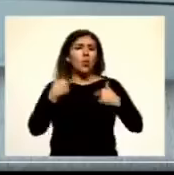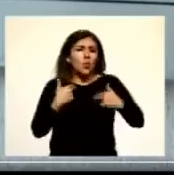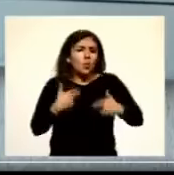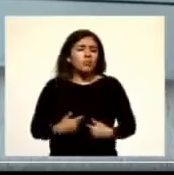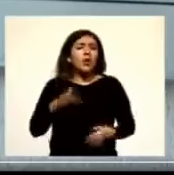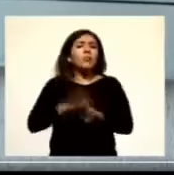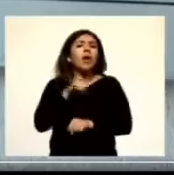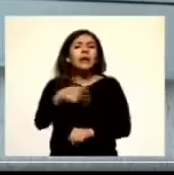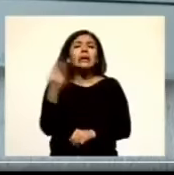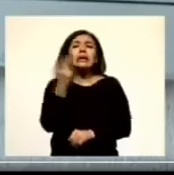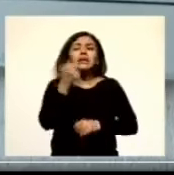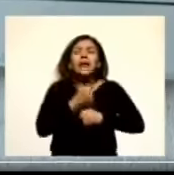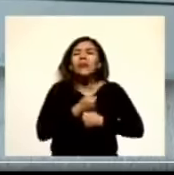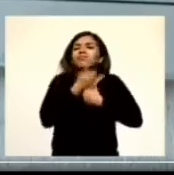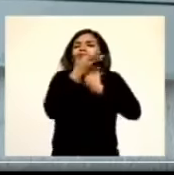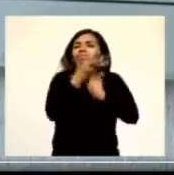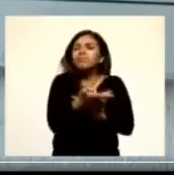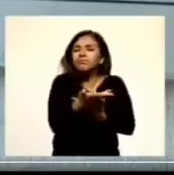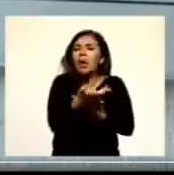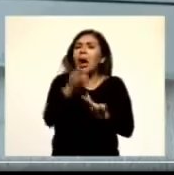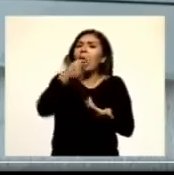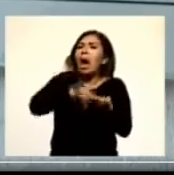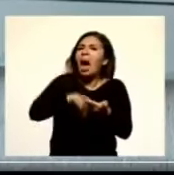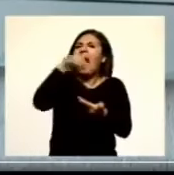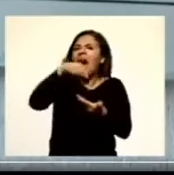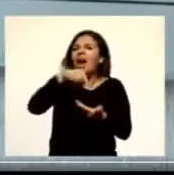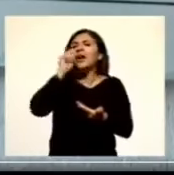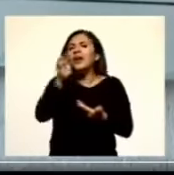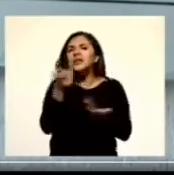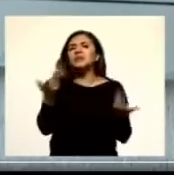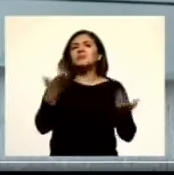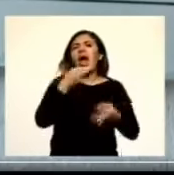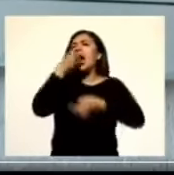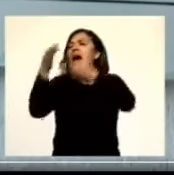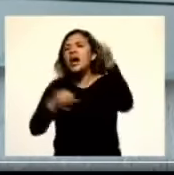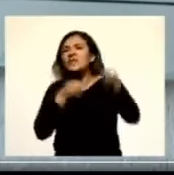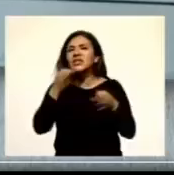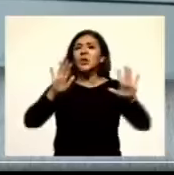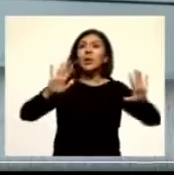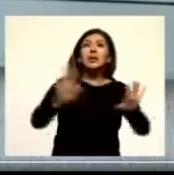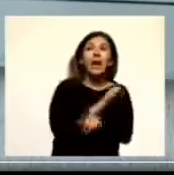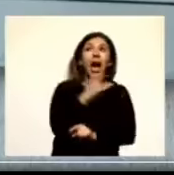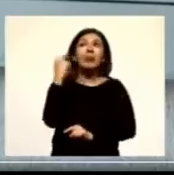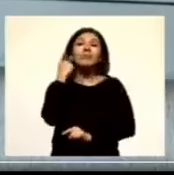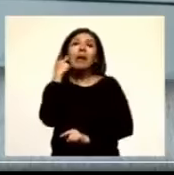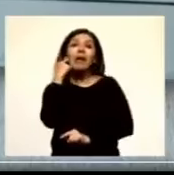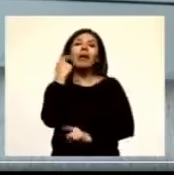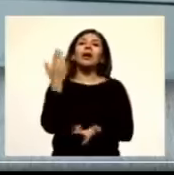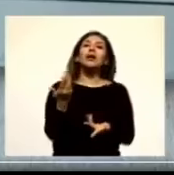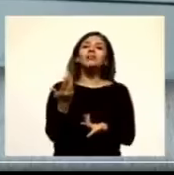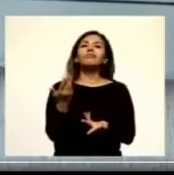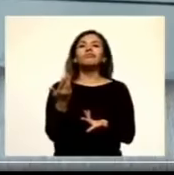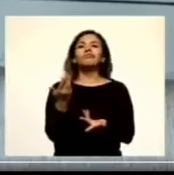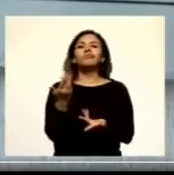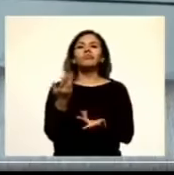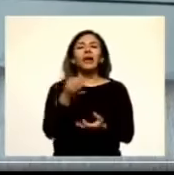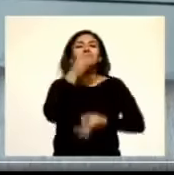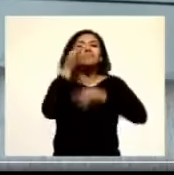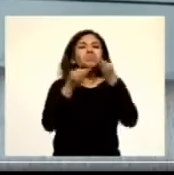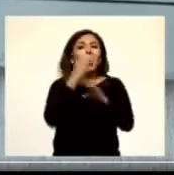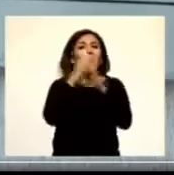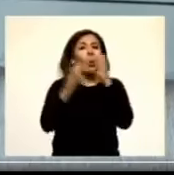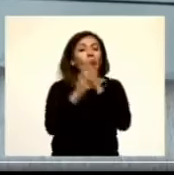de expresar, no sé, cualquier llamada, cualquier cambio, cualquier anuncio